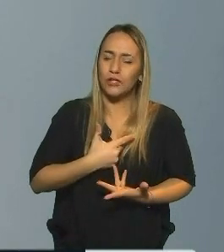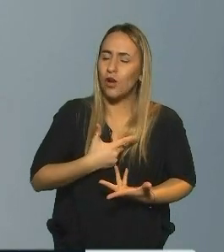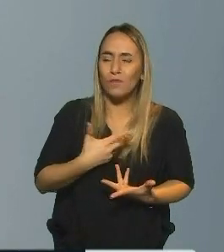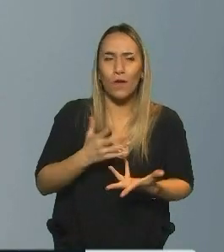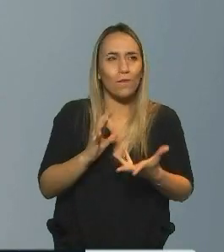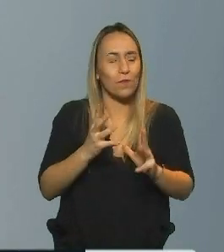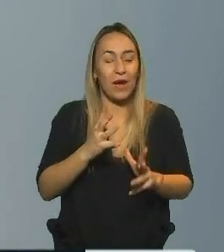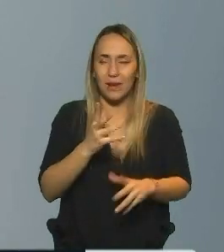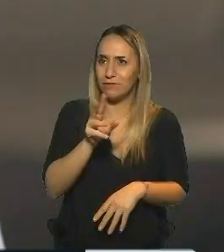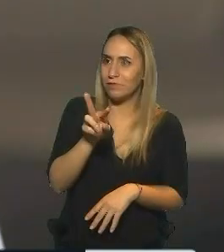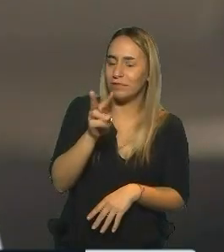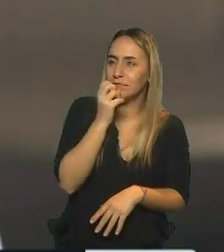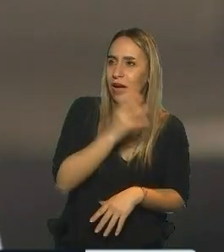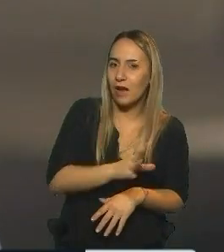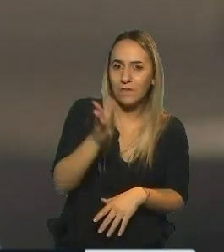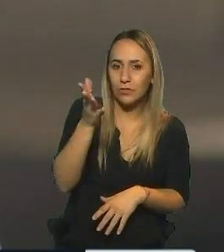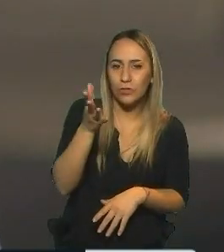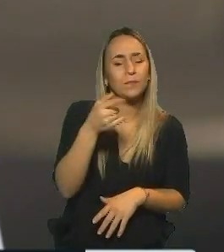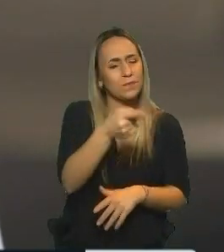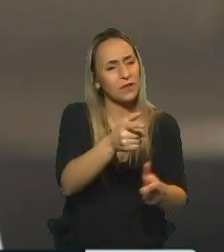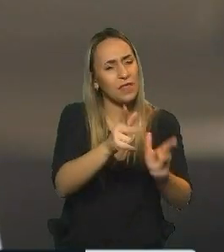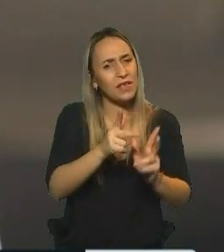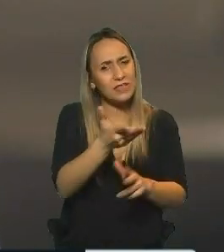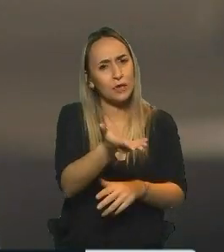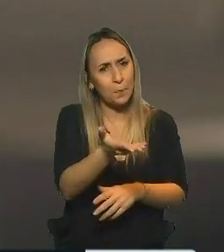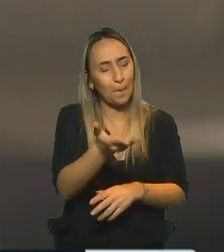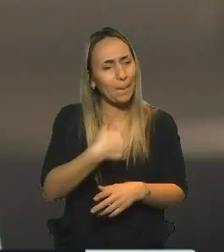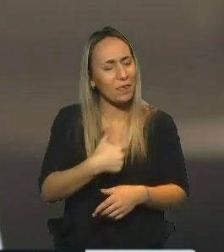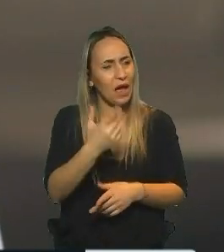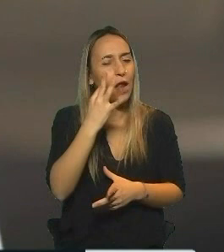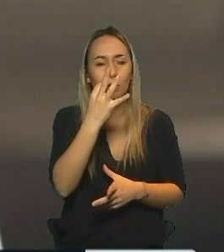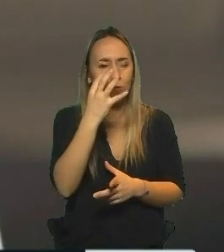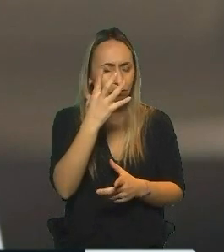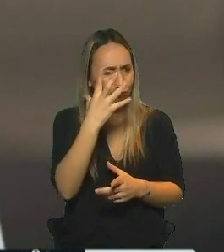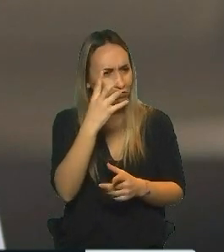forma maravillosa. Fedora, decime, me llama la atención.